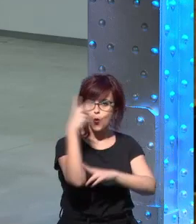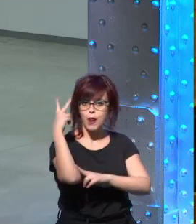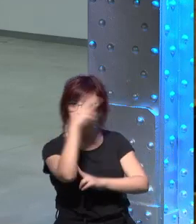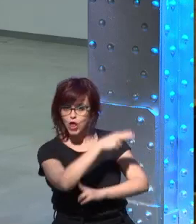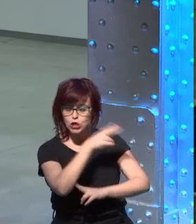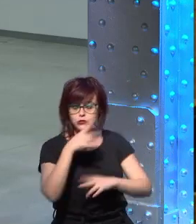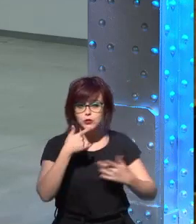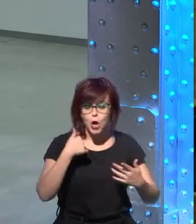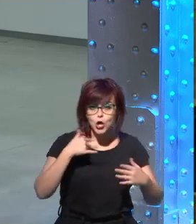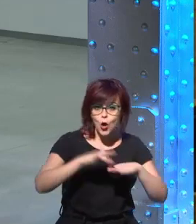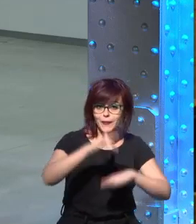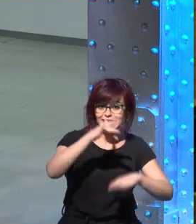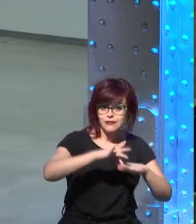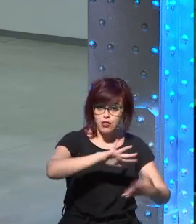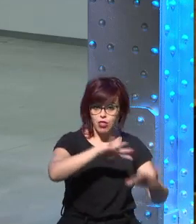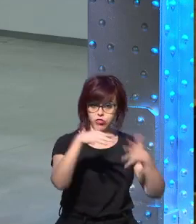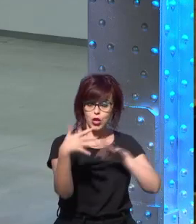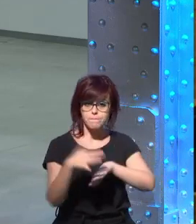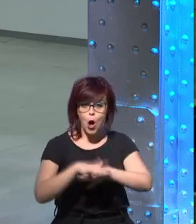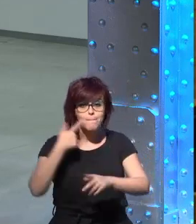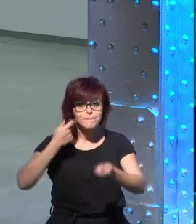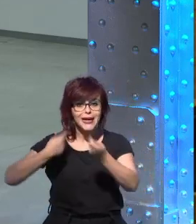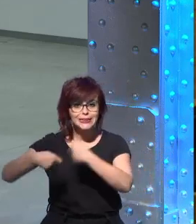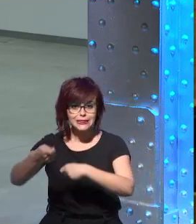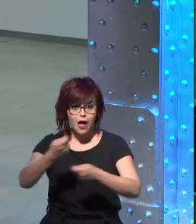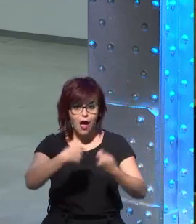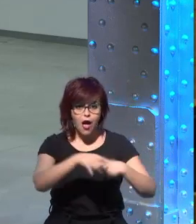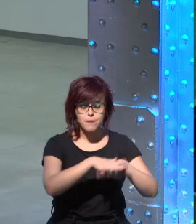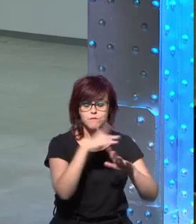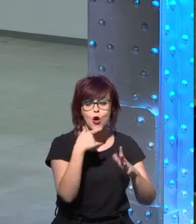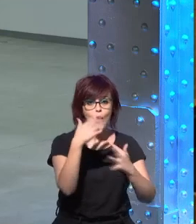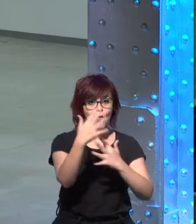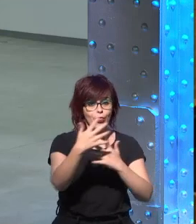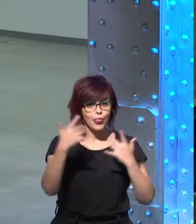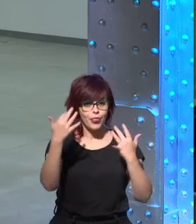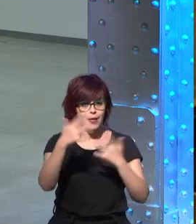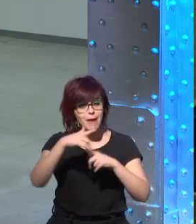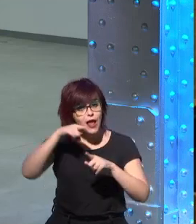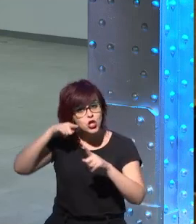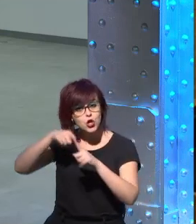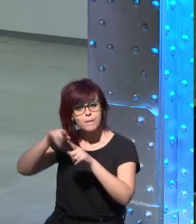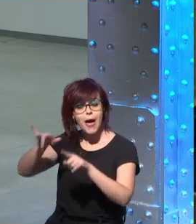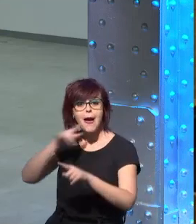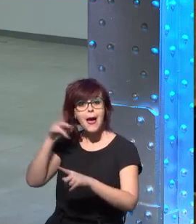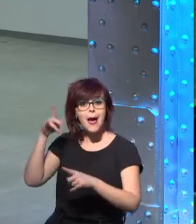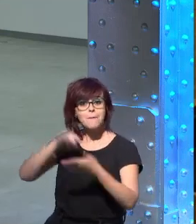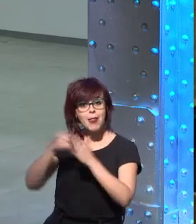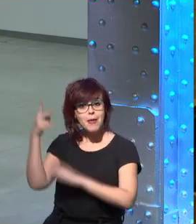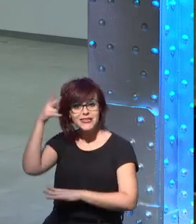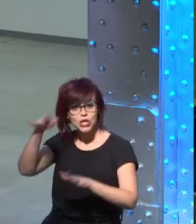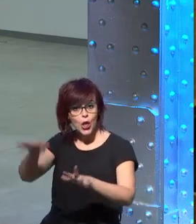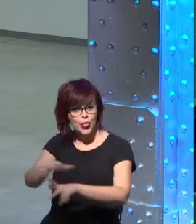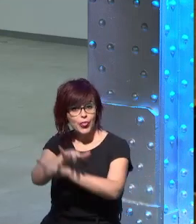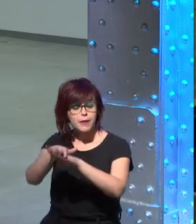cambio a la digitalización fue porque el argumento de venta que me aportaban para vender planes de pensiones es que